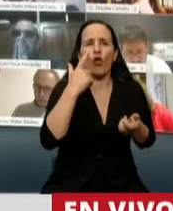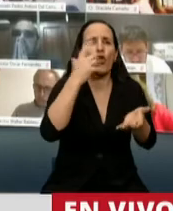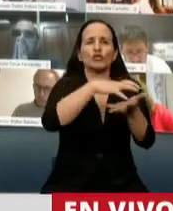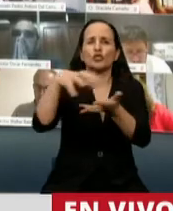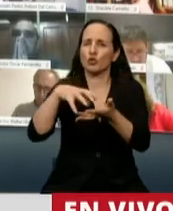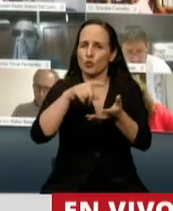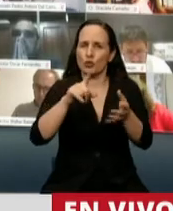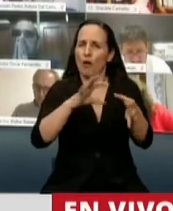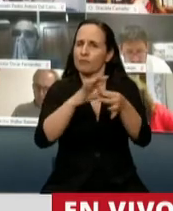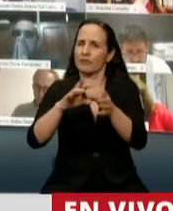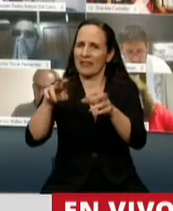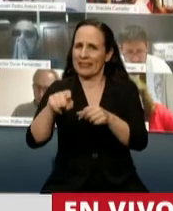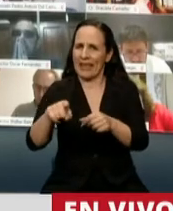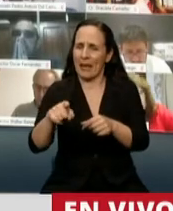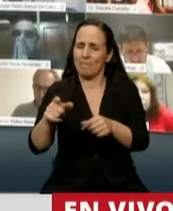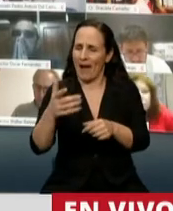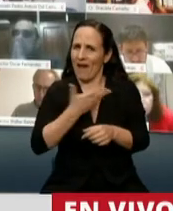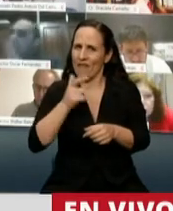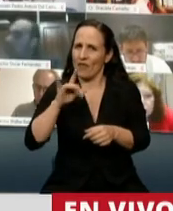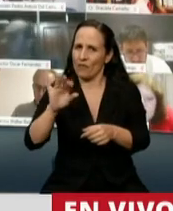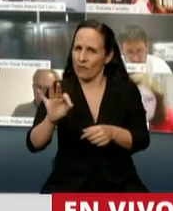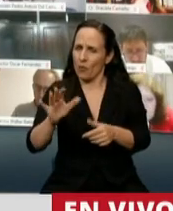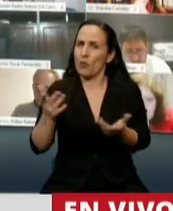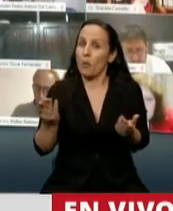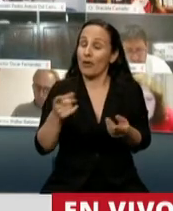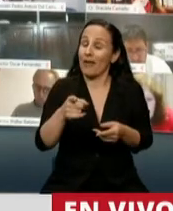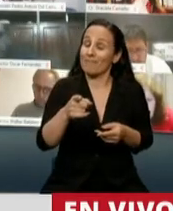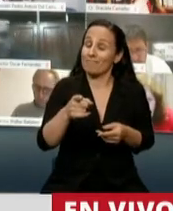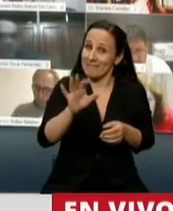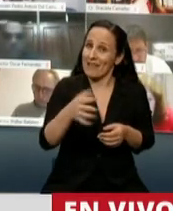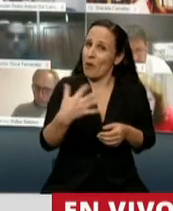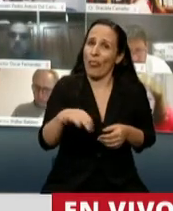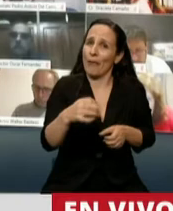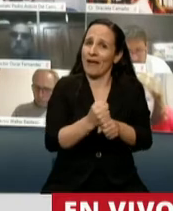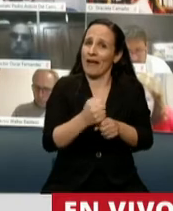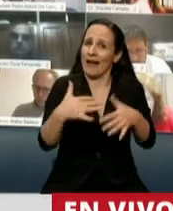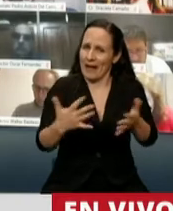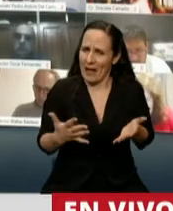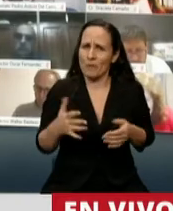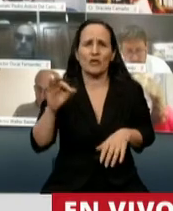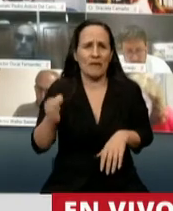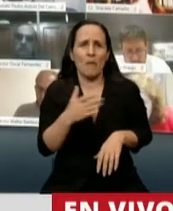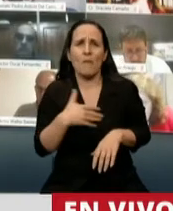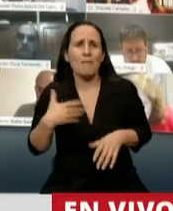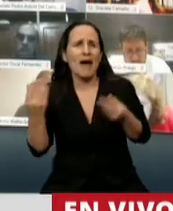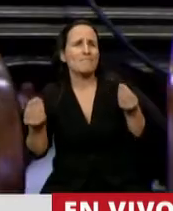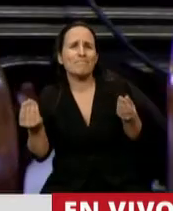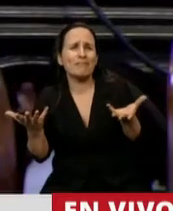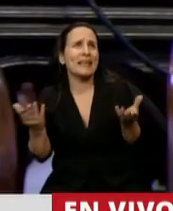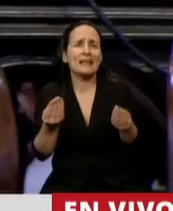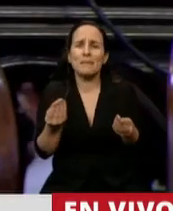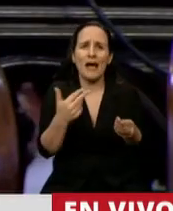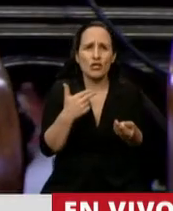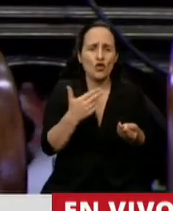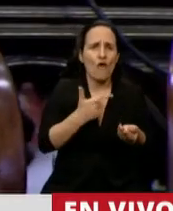están involucrados en esto, ¿no? Porque también creemos que tiene que haber celeridad, porque sabemos que hay una madre esperando respuestas por Facundo